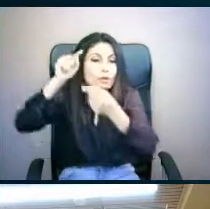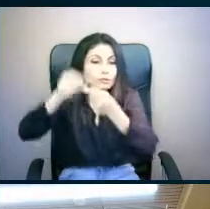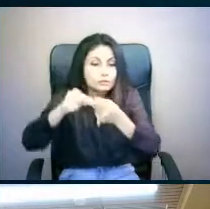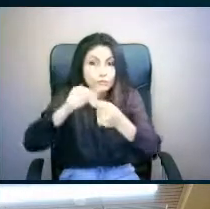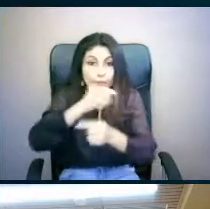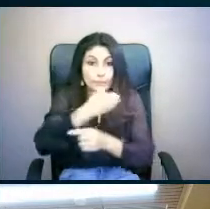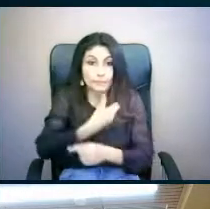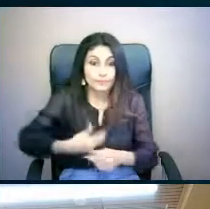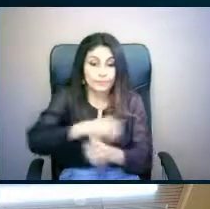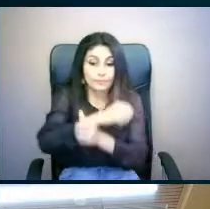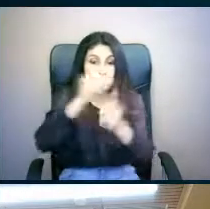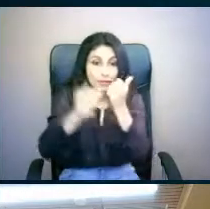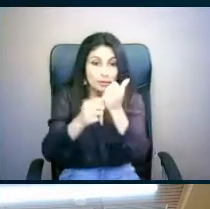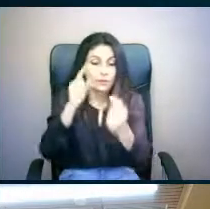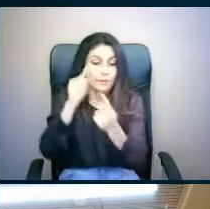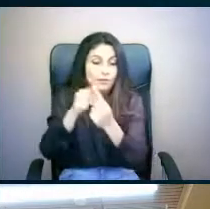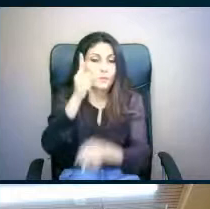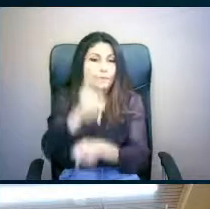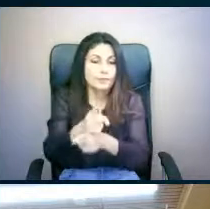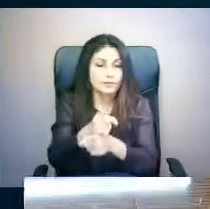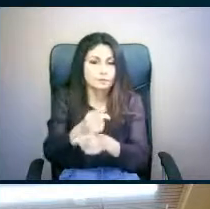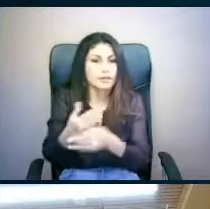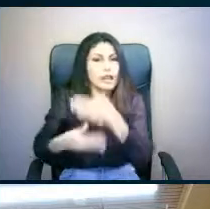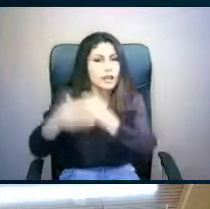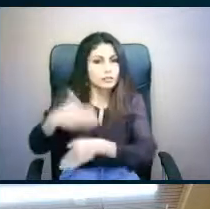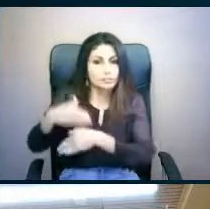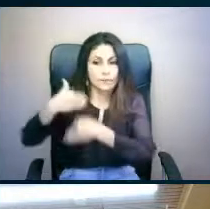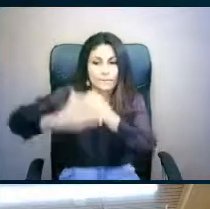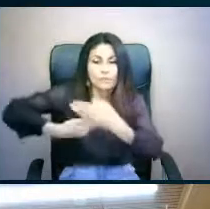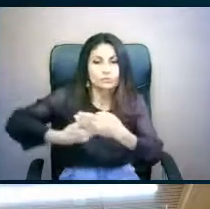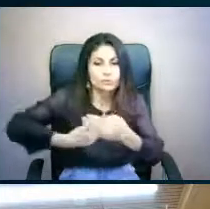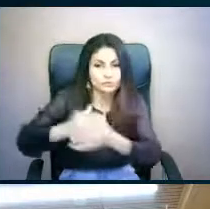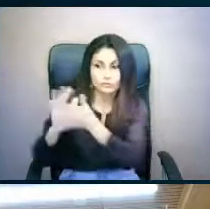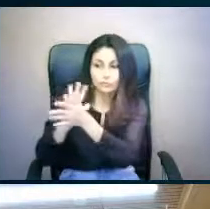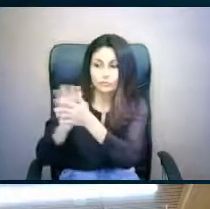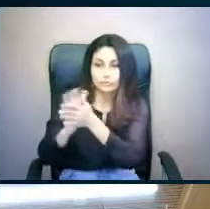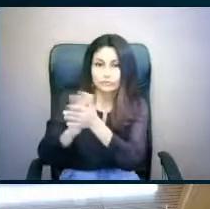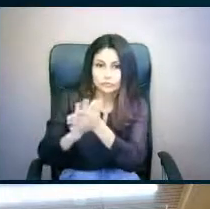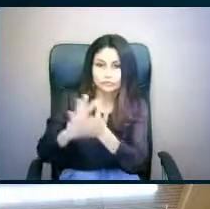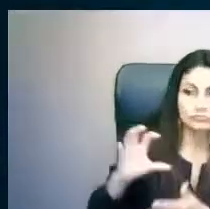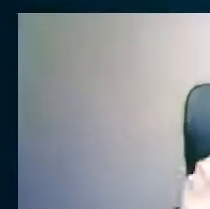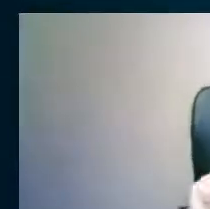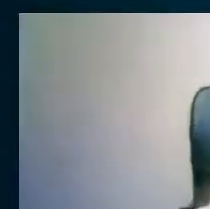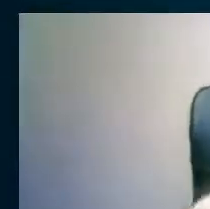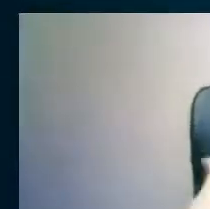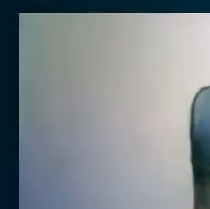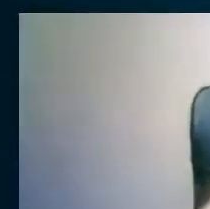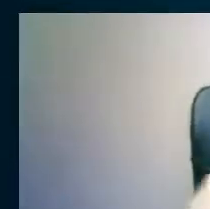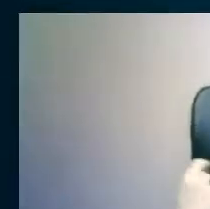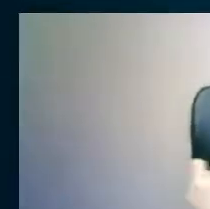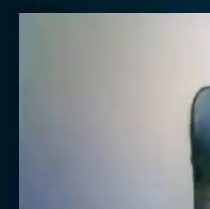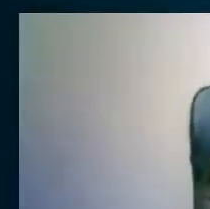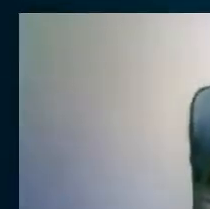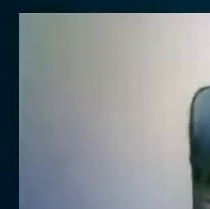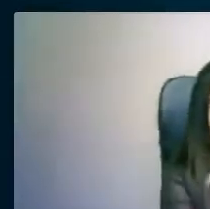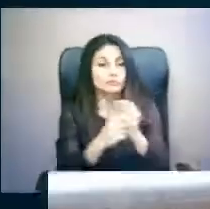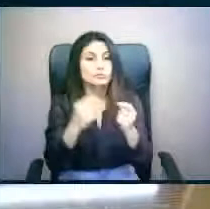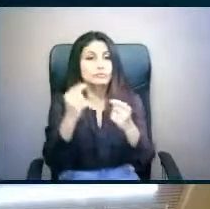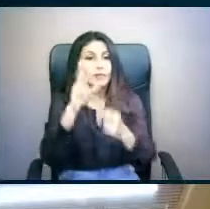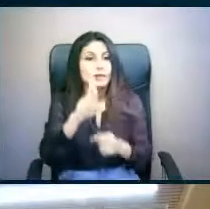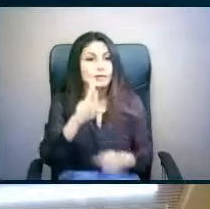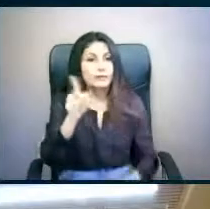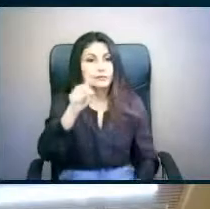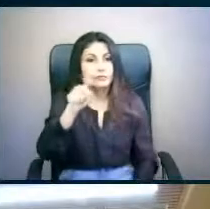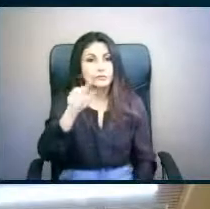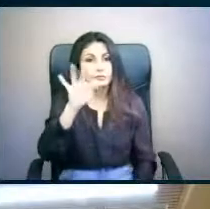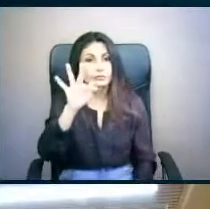vicepresidencia. Luego de haber visto el proceso de adquisición de datos y la transformación de estos utilizando RStudio, el